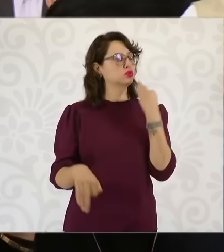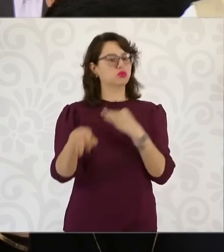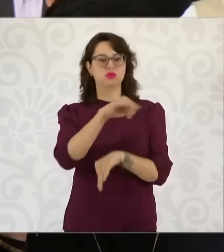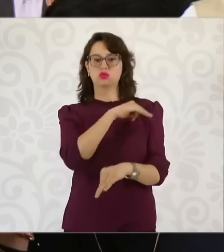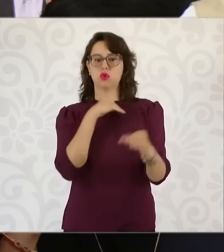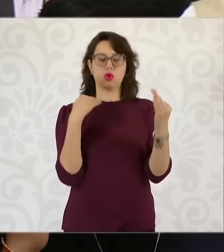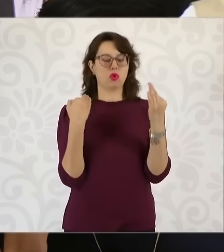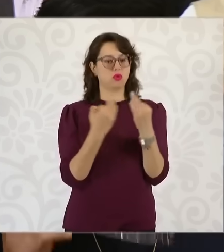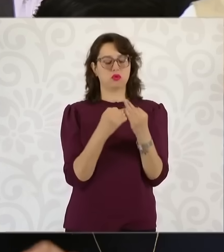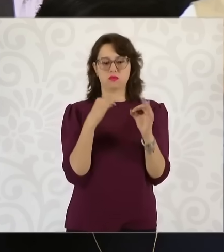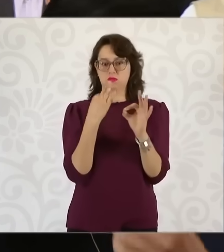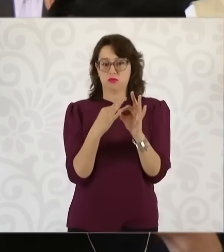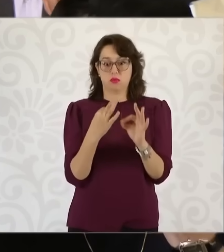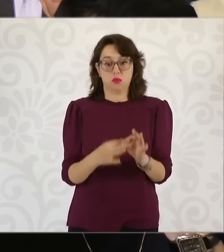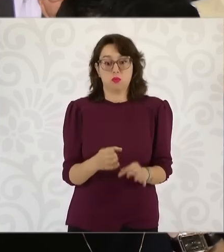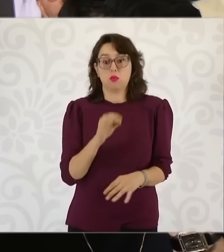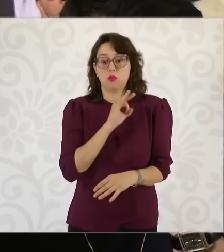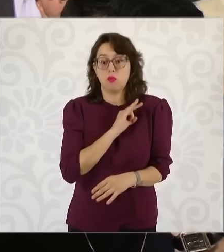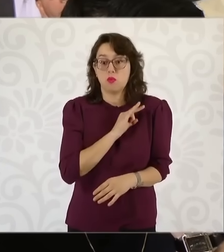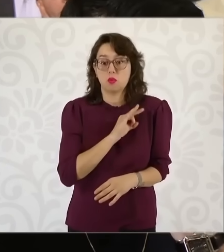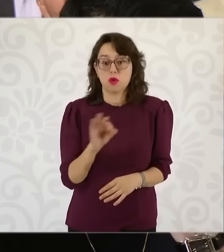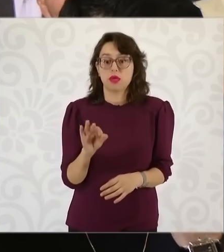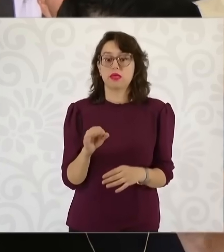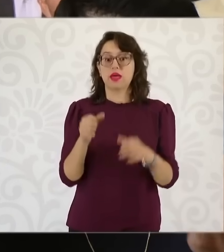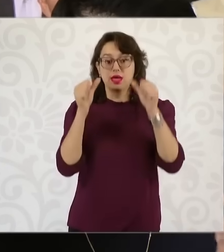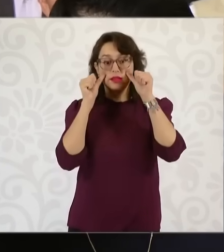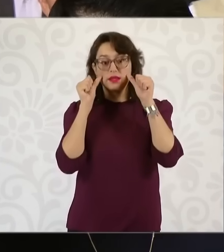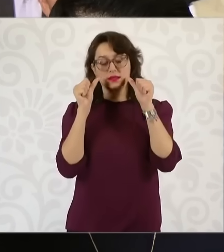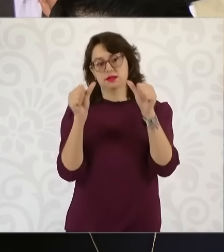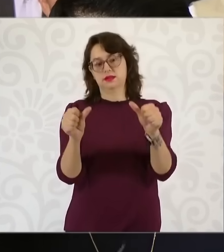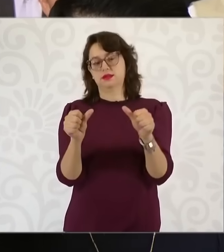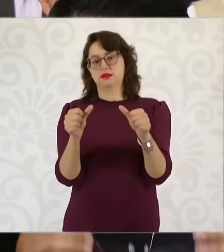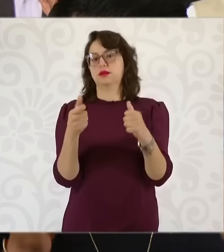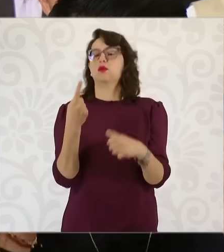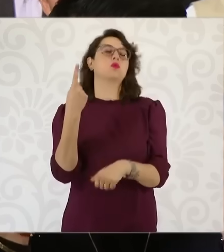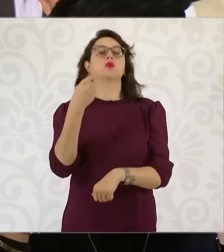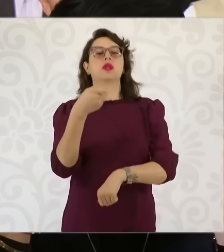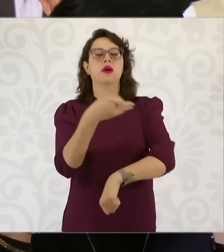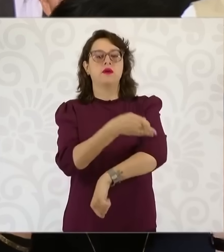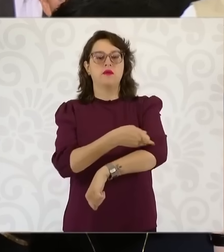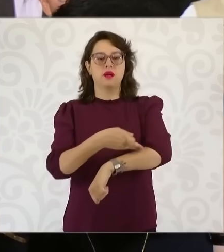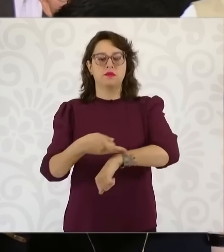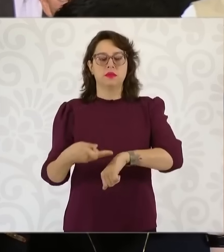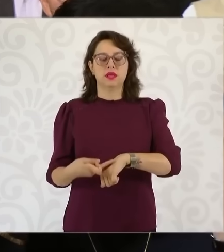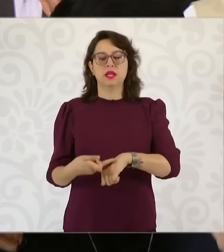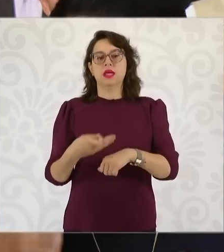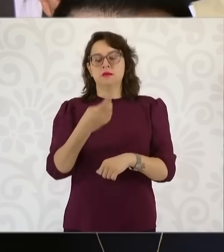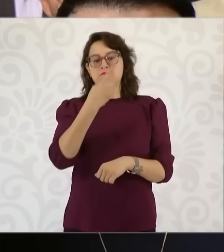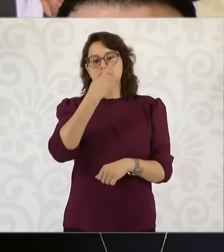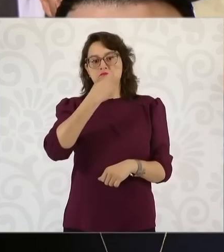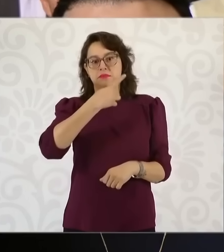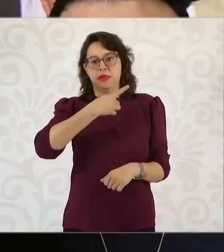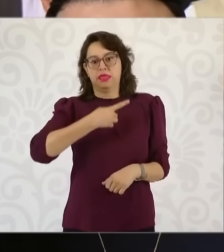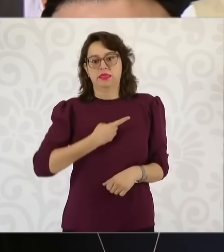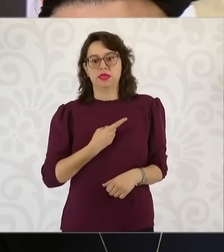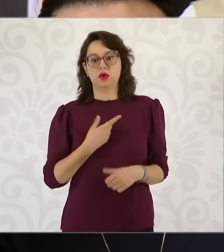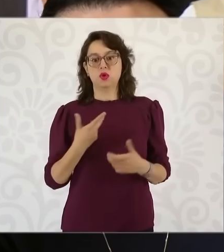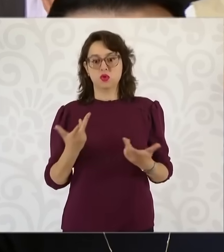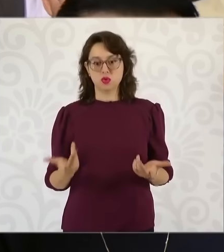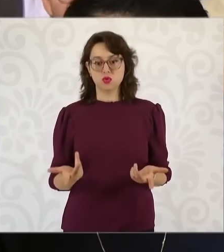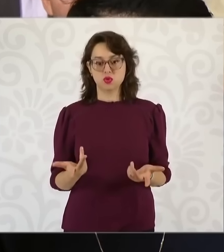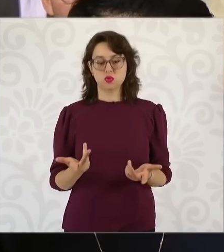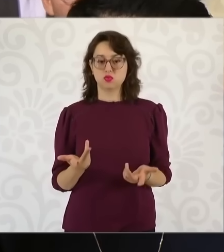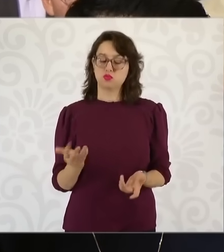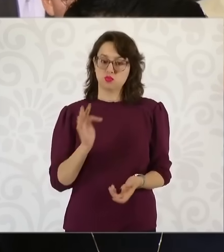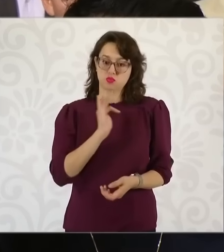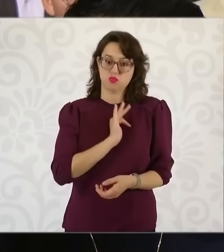servicios más que tienen ahí. Si hay posibilidad de que atiendan su caso, hay una familia que nos comparte esta denuncia y que si nos da oportunidad